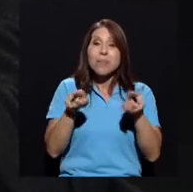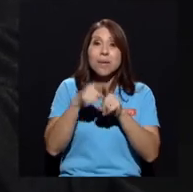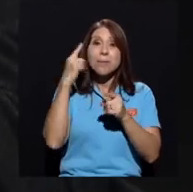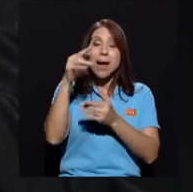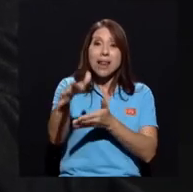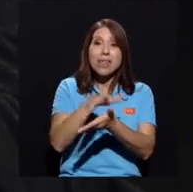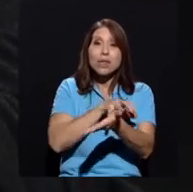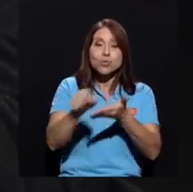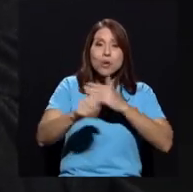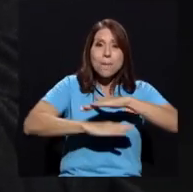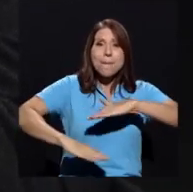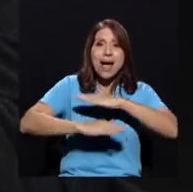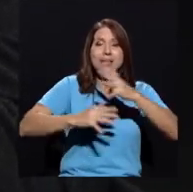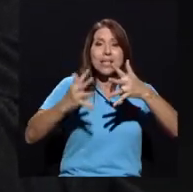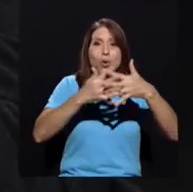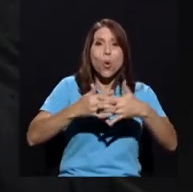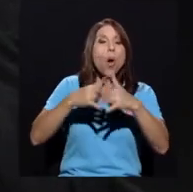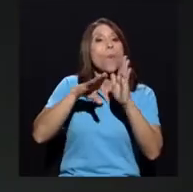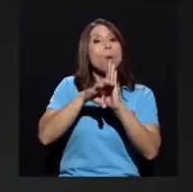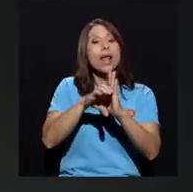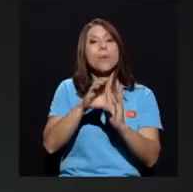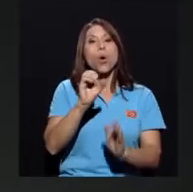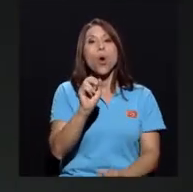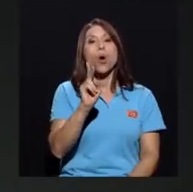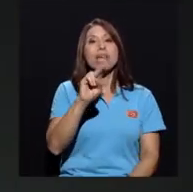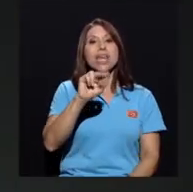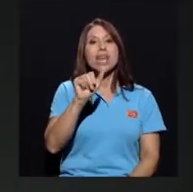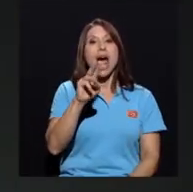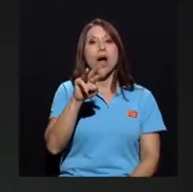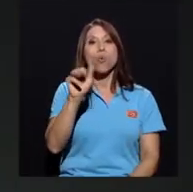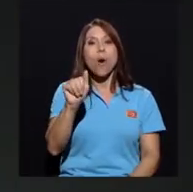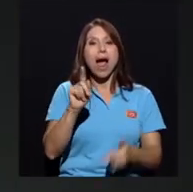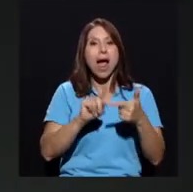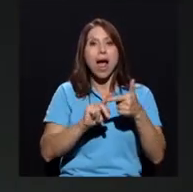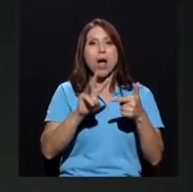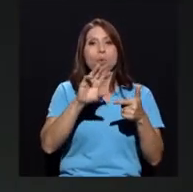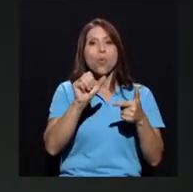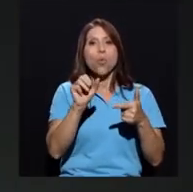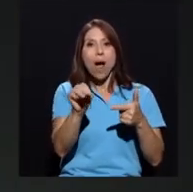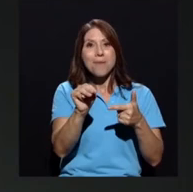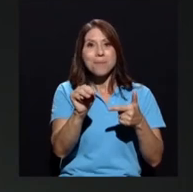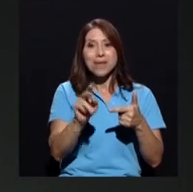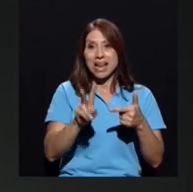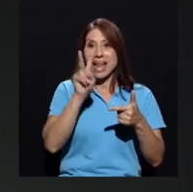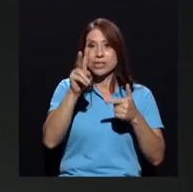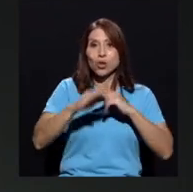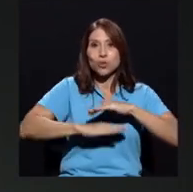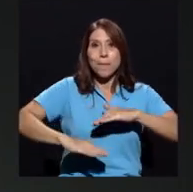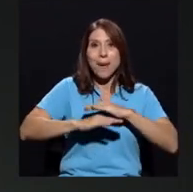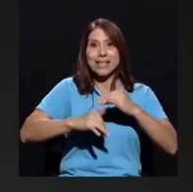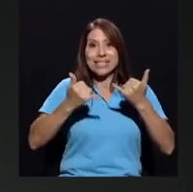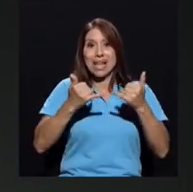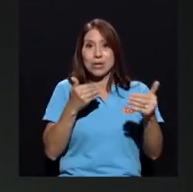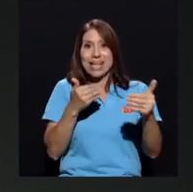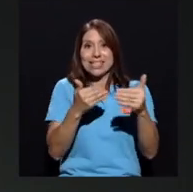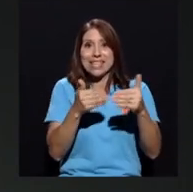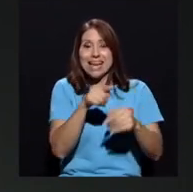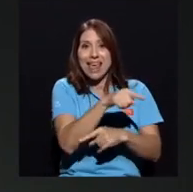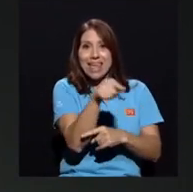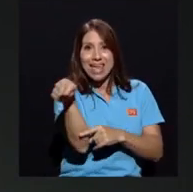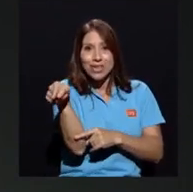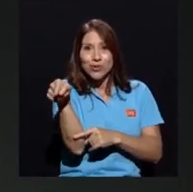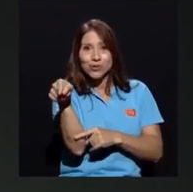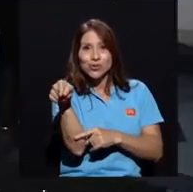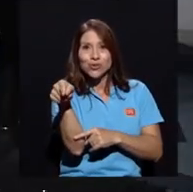bases norteamericanas, Okinawa, por ejemplo, Guam, las dos gigantescas bases que se encuentran muy cerca de ellos, apuntando